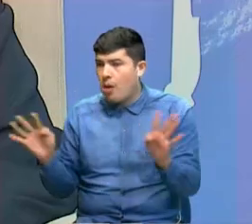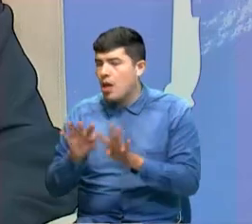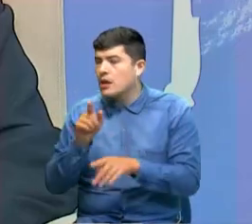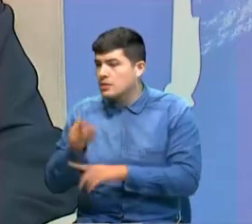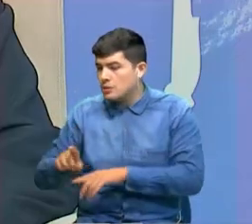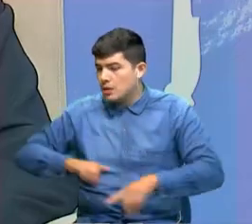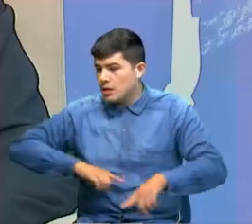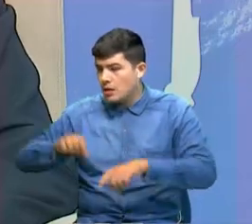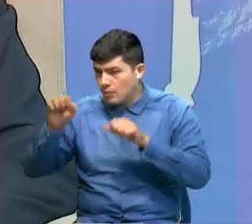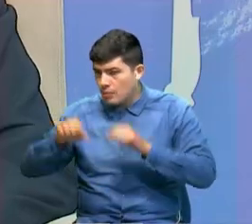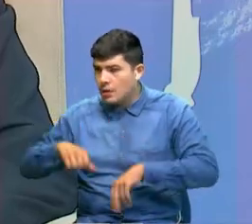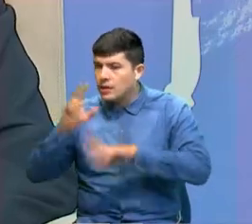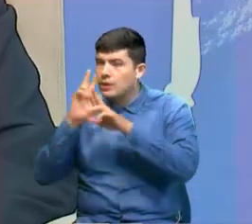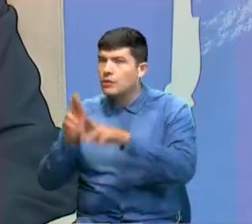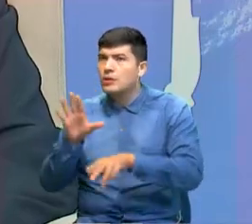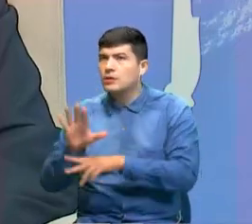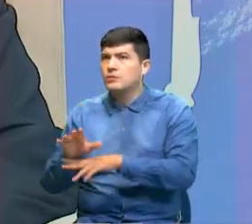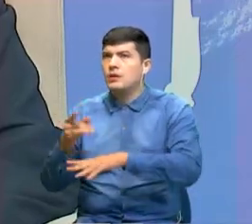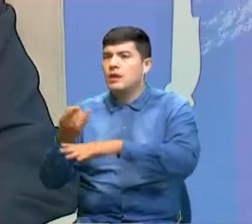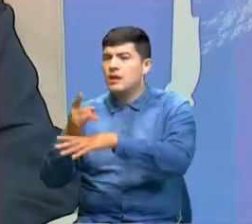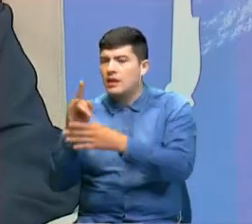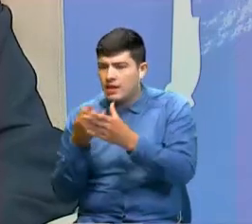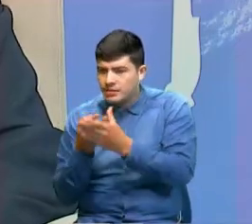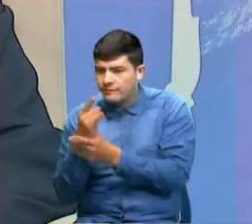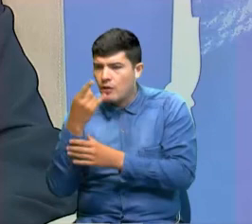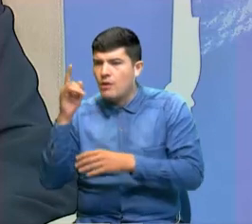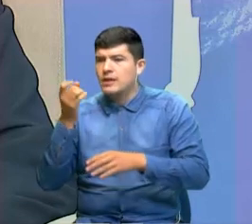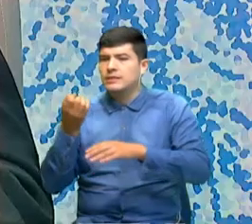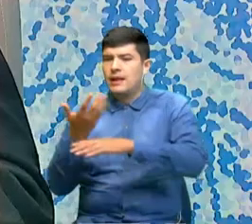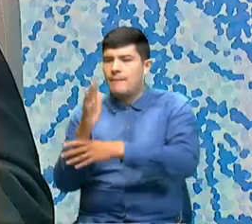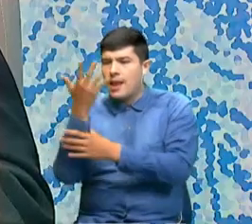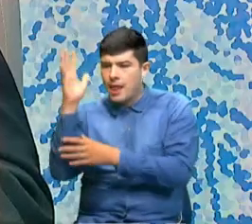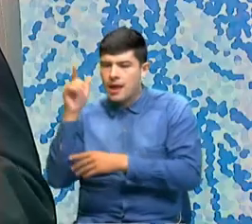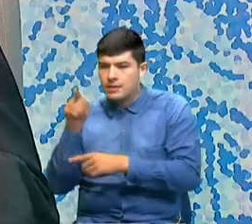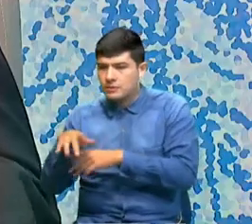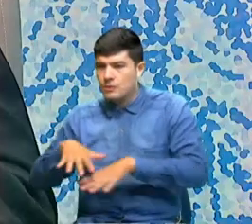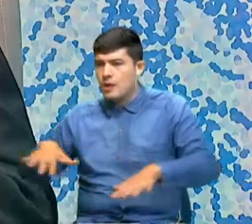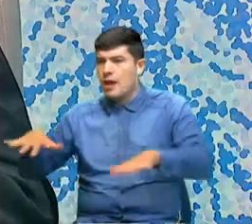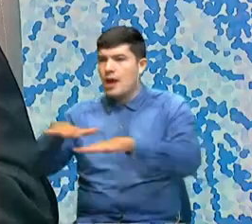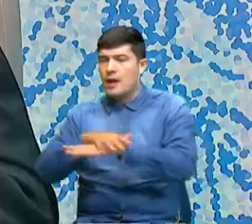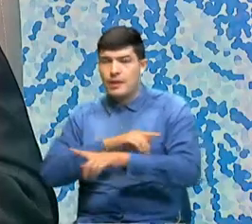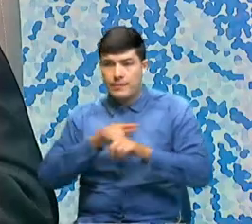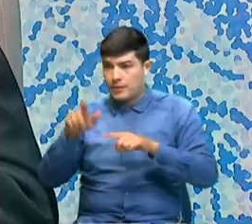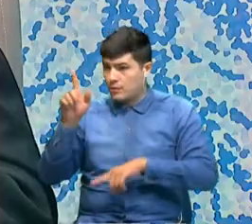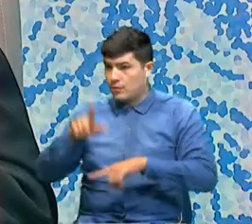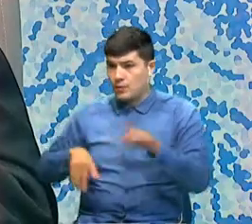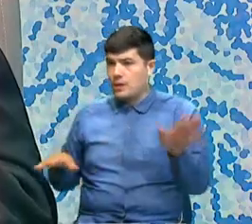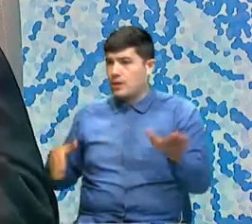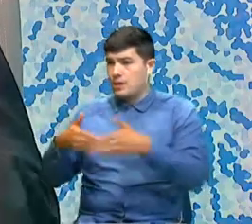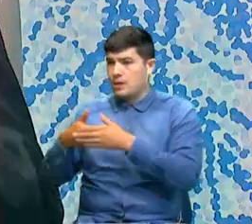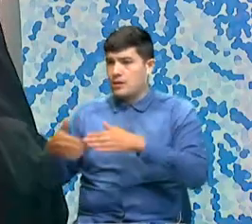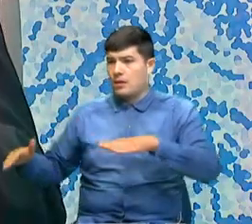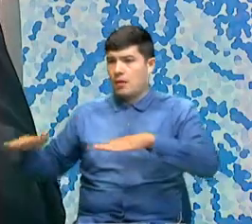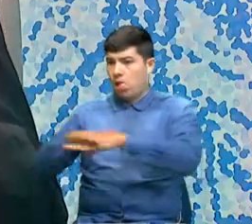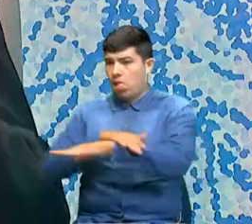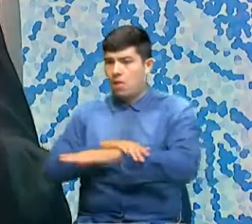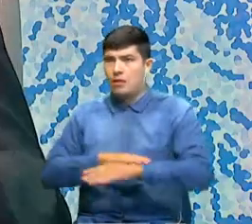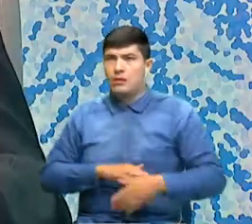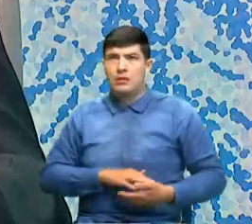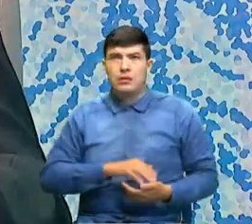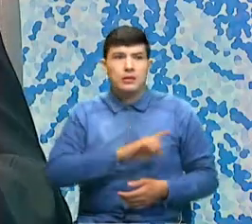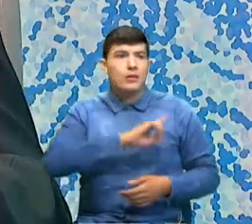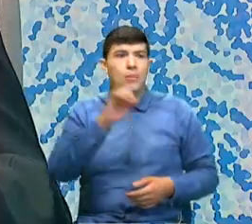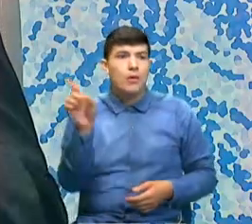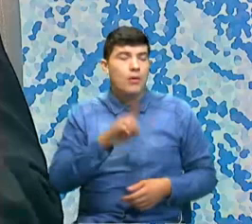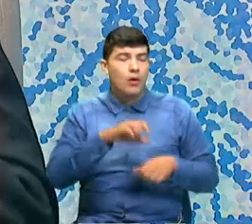administración puede determinar colocar las flores, las plantas y demás. Si es área común. Pero es que cerrarla no. Cerrarla la